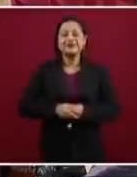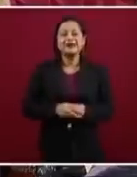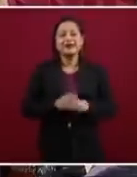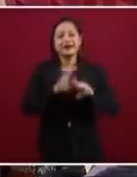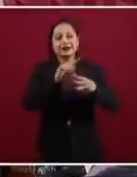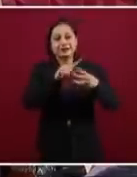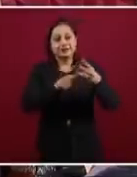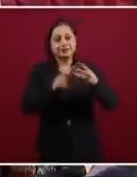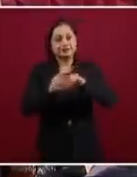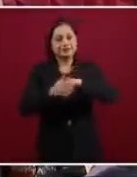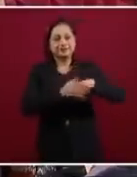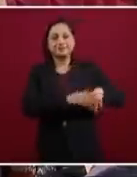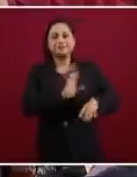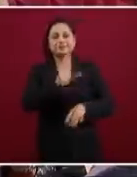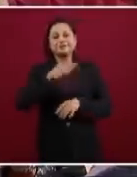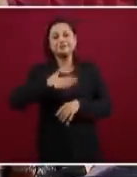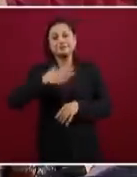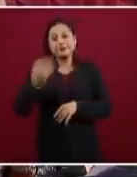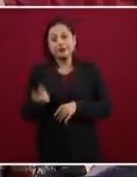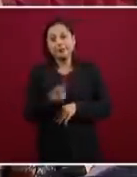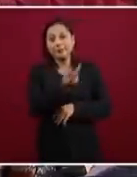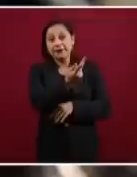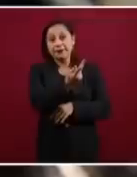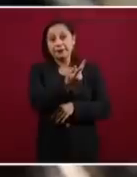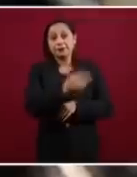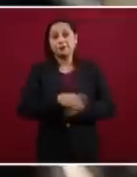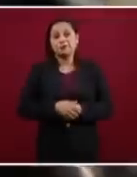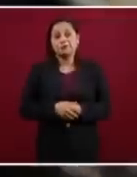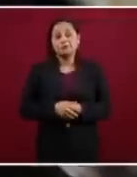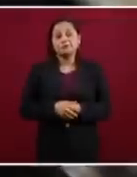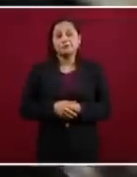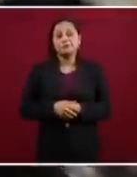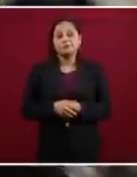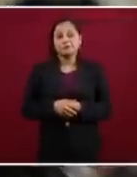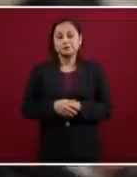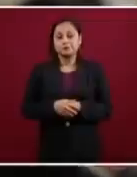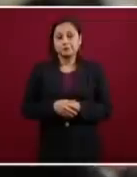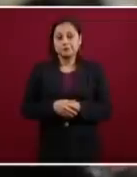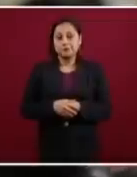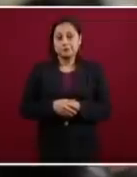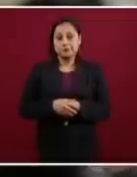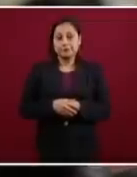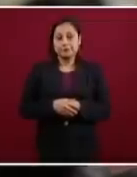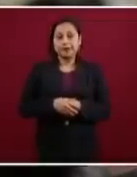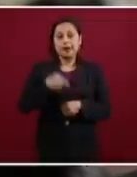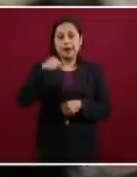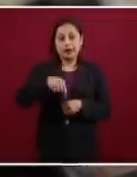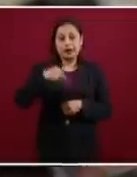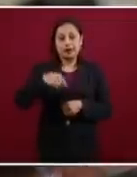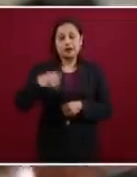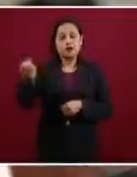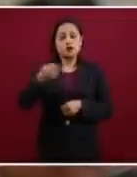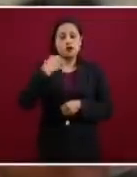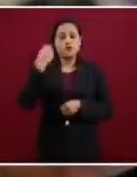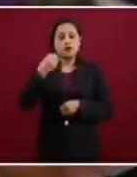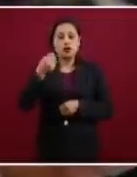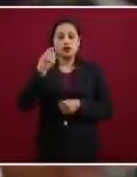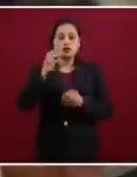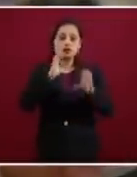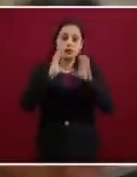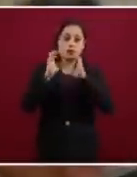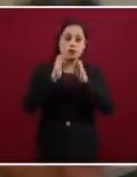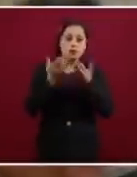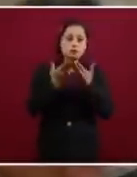primera pregunta en este espacio de comunicación circular y